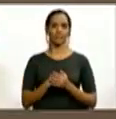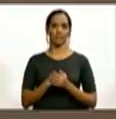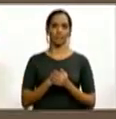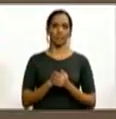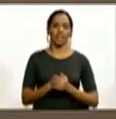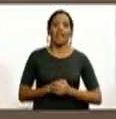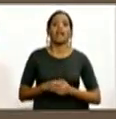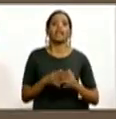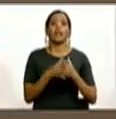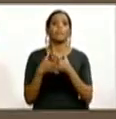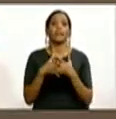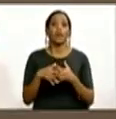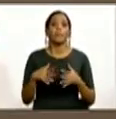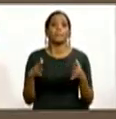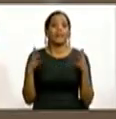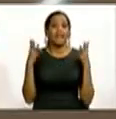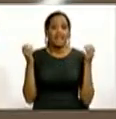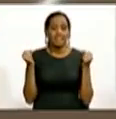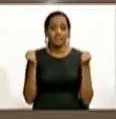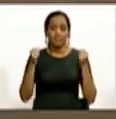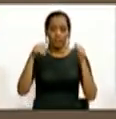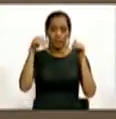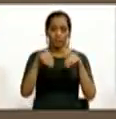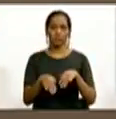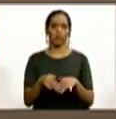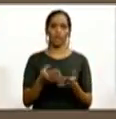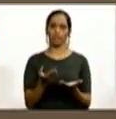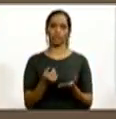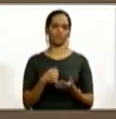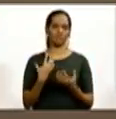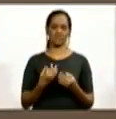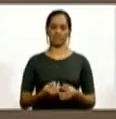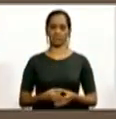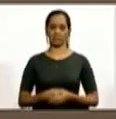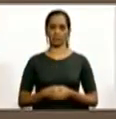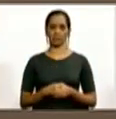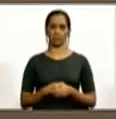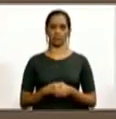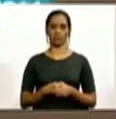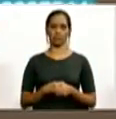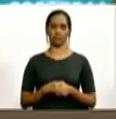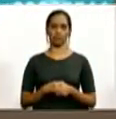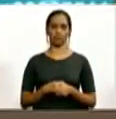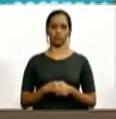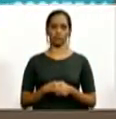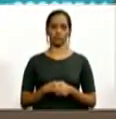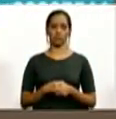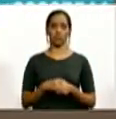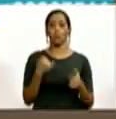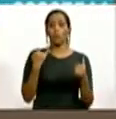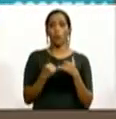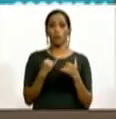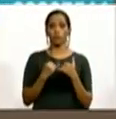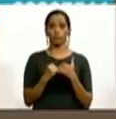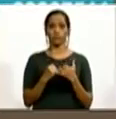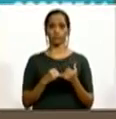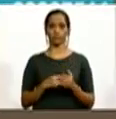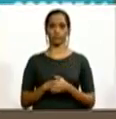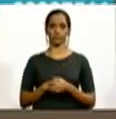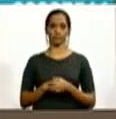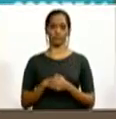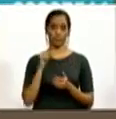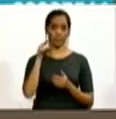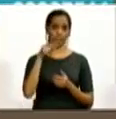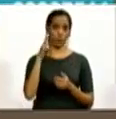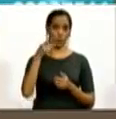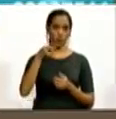más grande del mundo iba a caer tan bajo con semejante plasta. Y por, ahí, y por último, arroba, este es para ti,